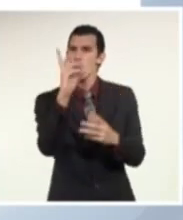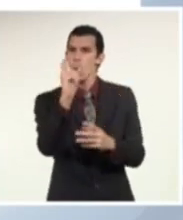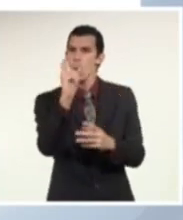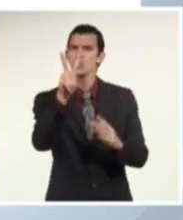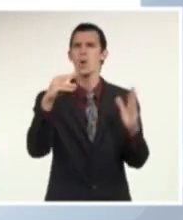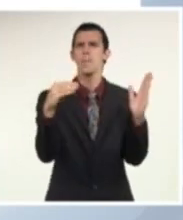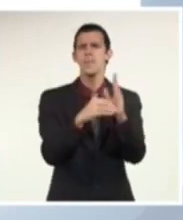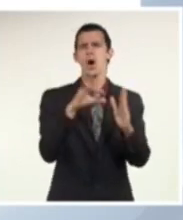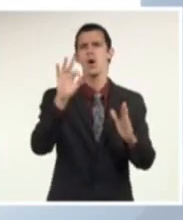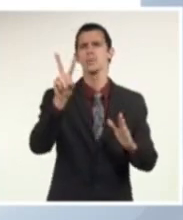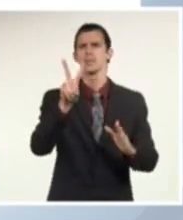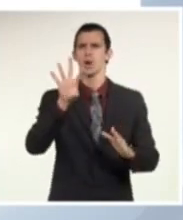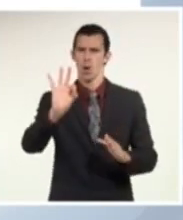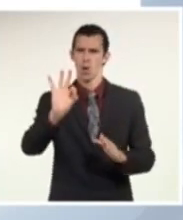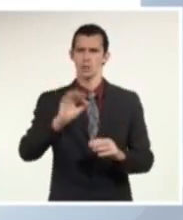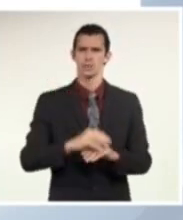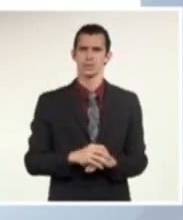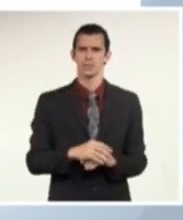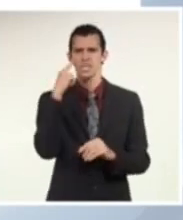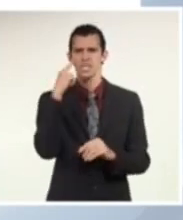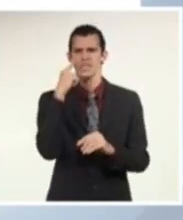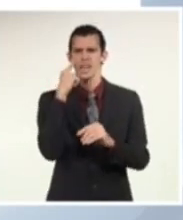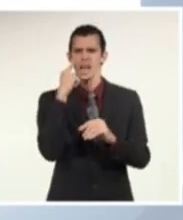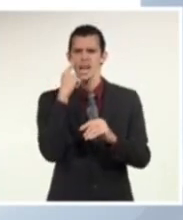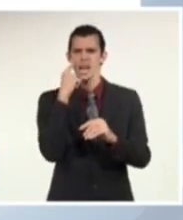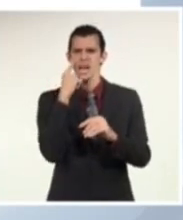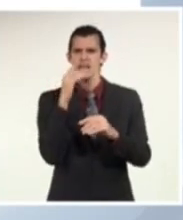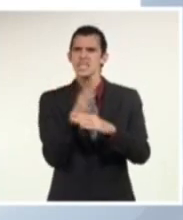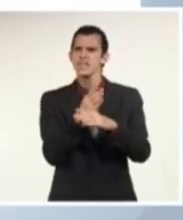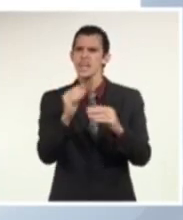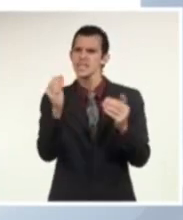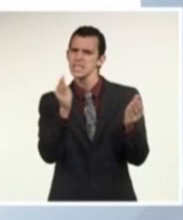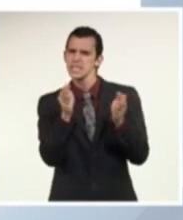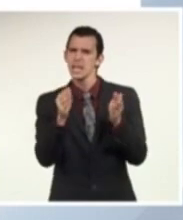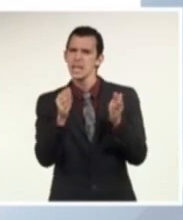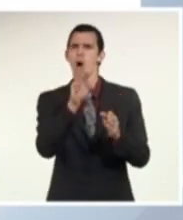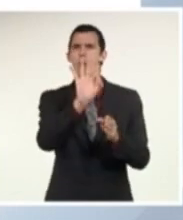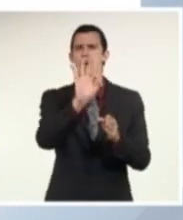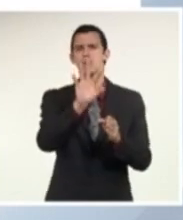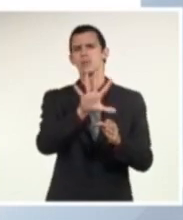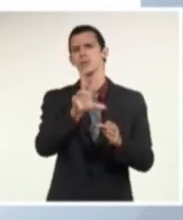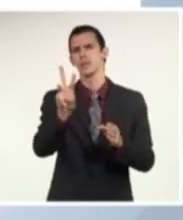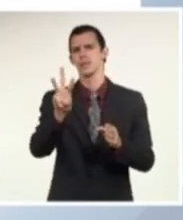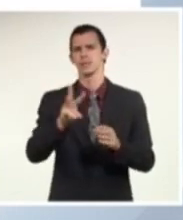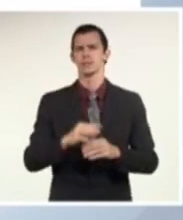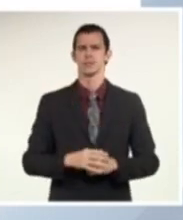megawatts. Con esa condición, el déficit en todo el país es de 853 megawatts.